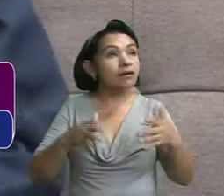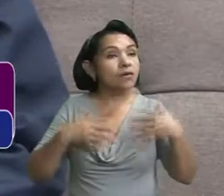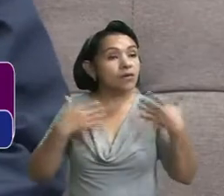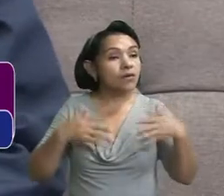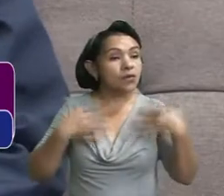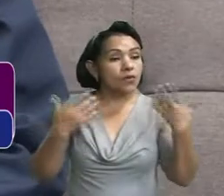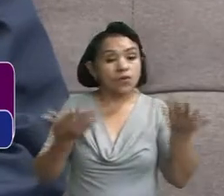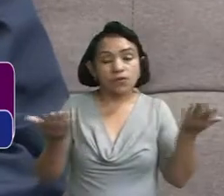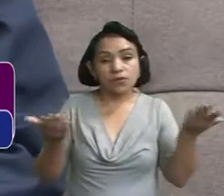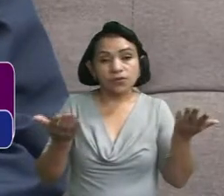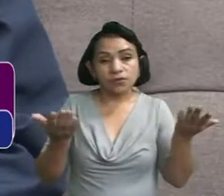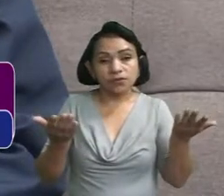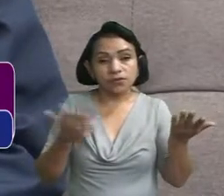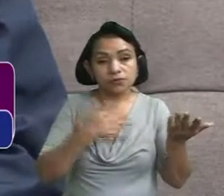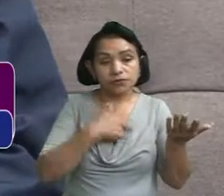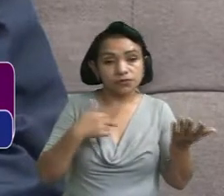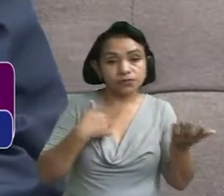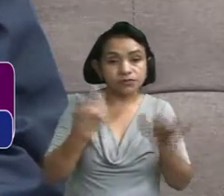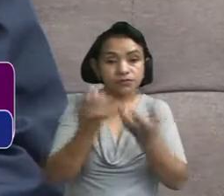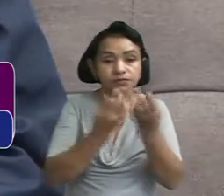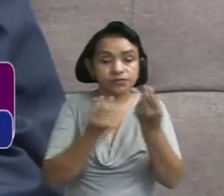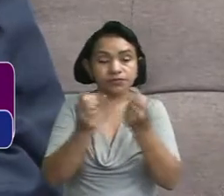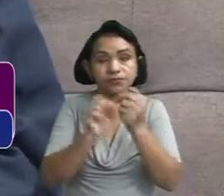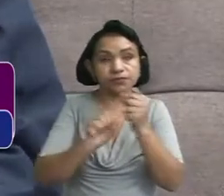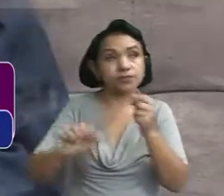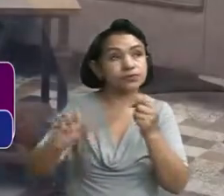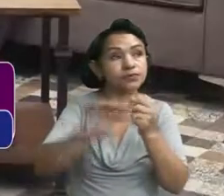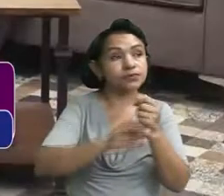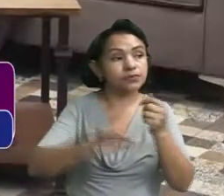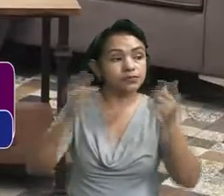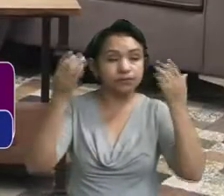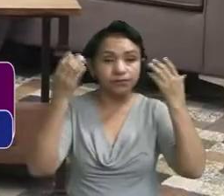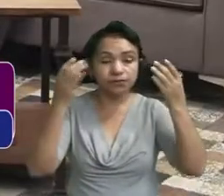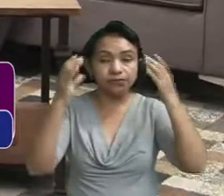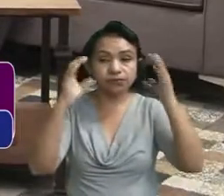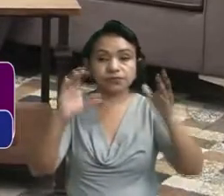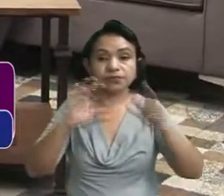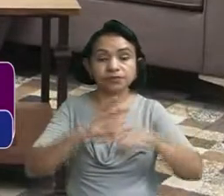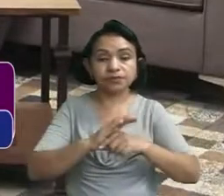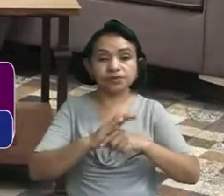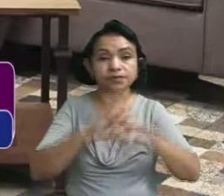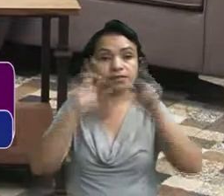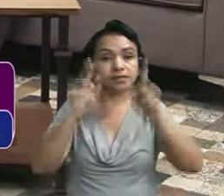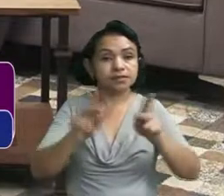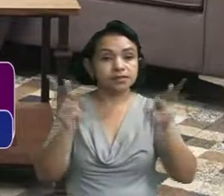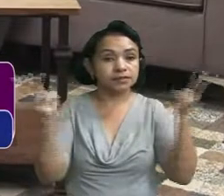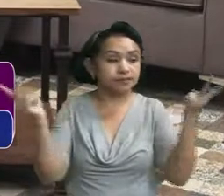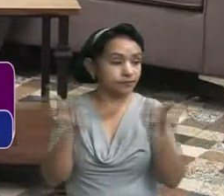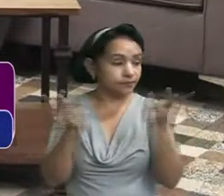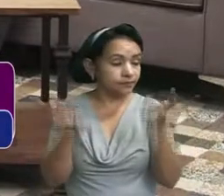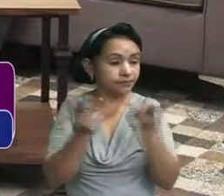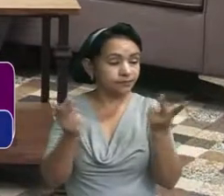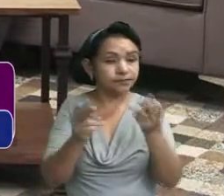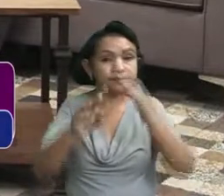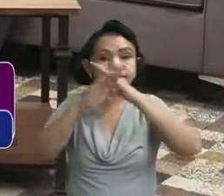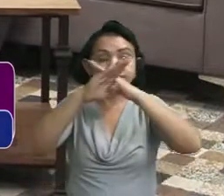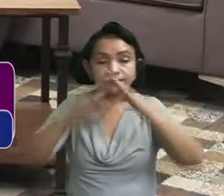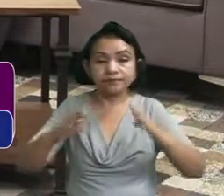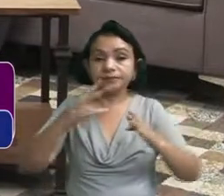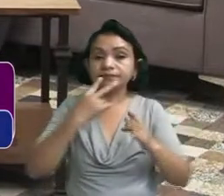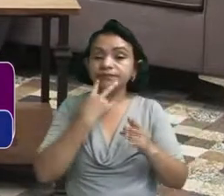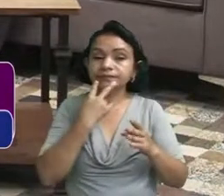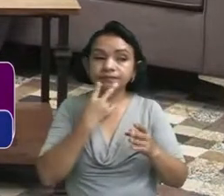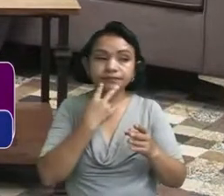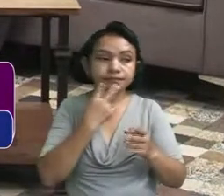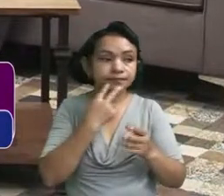satisfacción, digamos, económica, social, cultural, de los habitantes, de los ciudadanos, no va a haber paz.